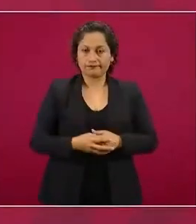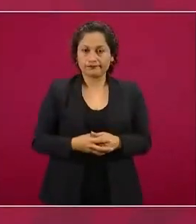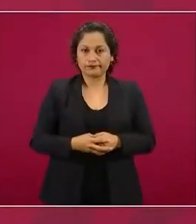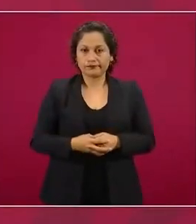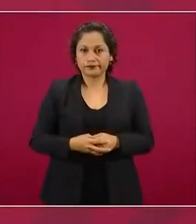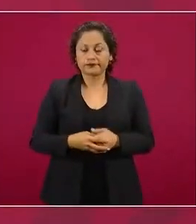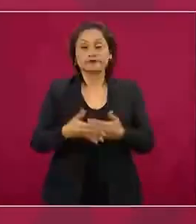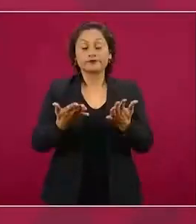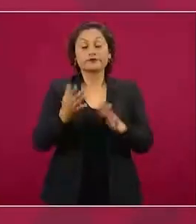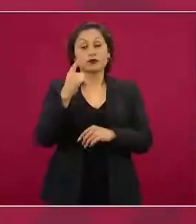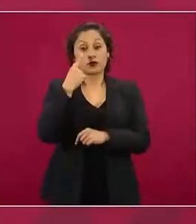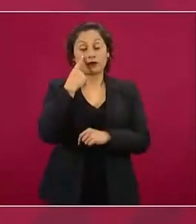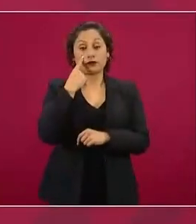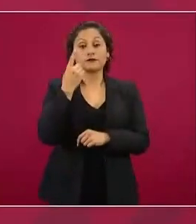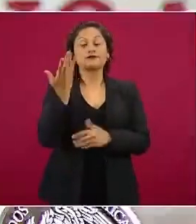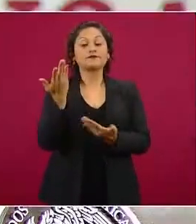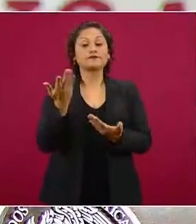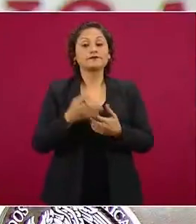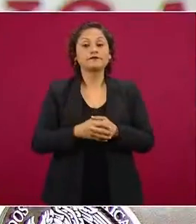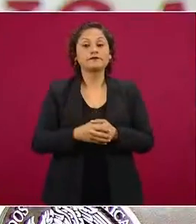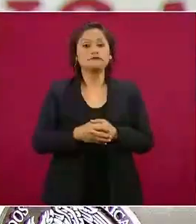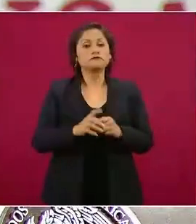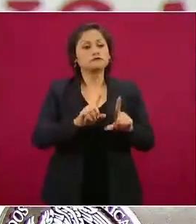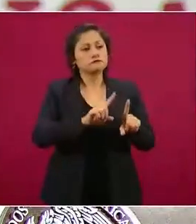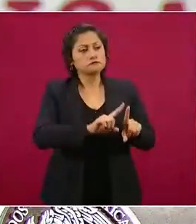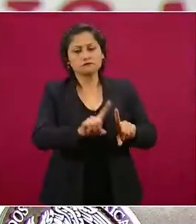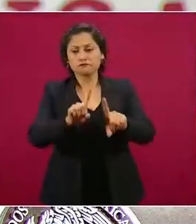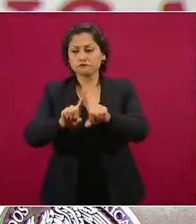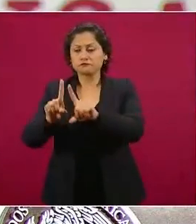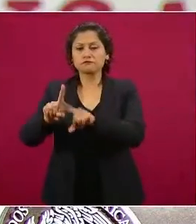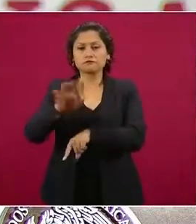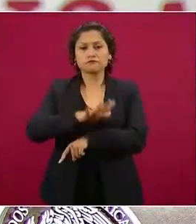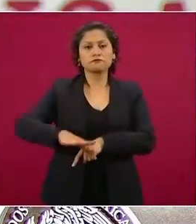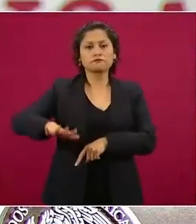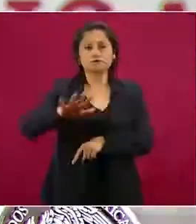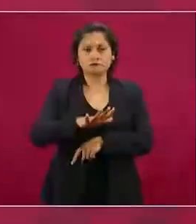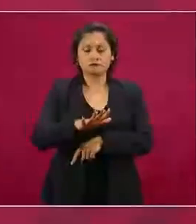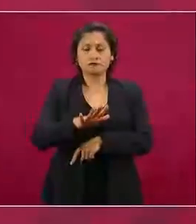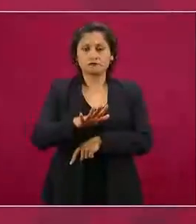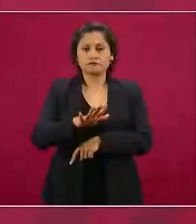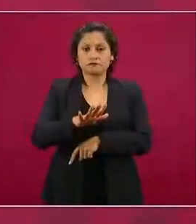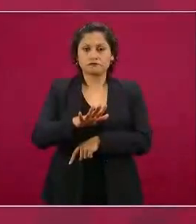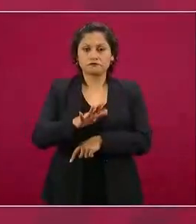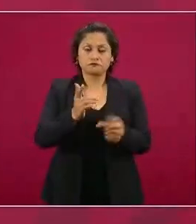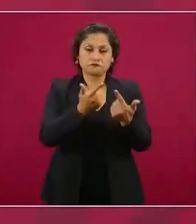En todos los casos, yo creo que se debe de